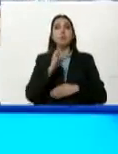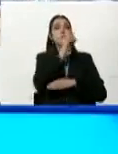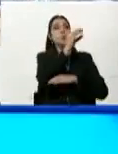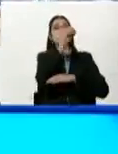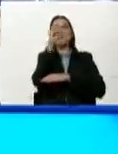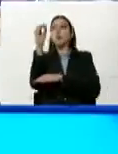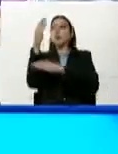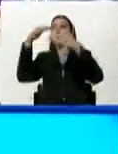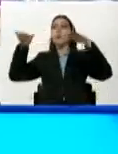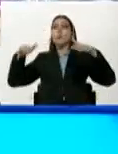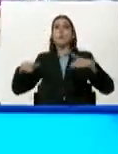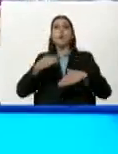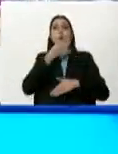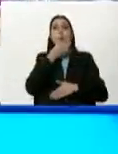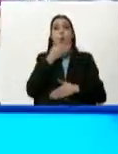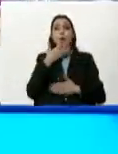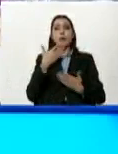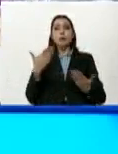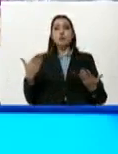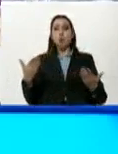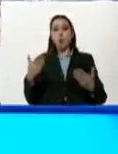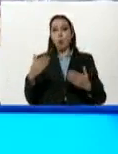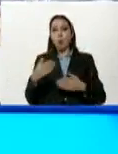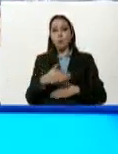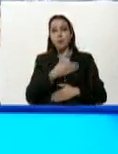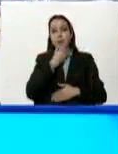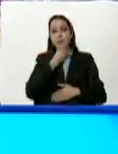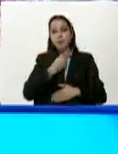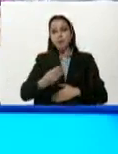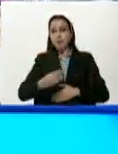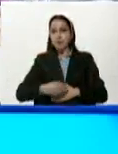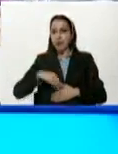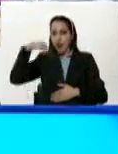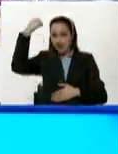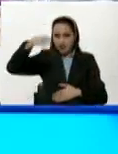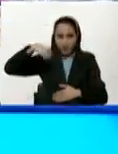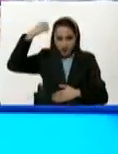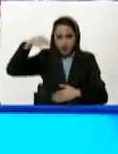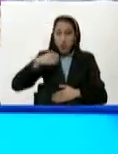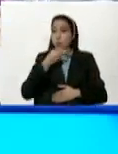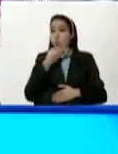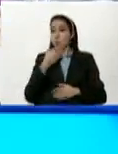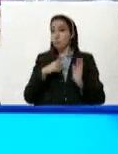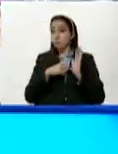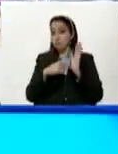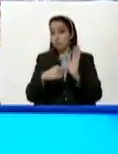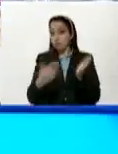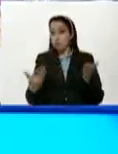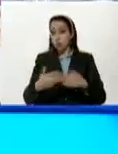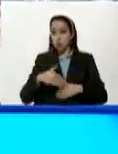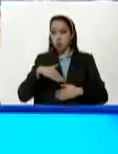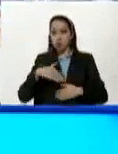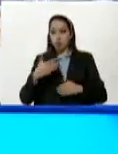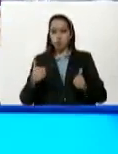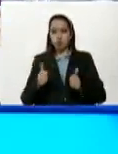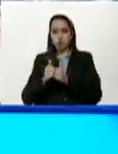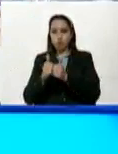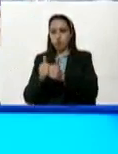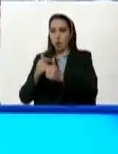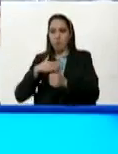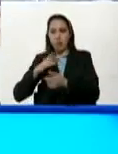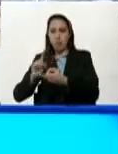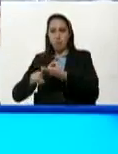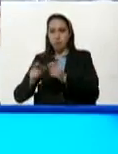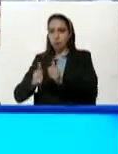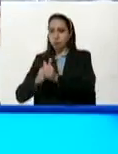diciembre de navidad ese vídeo quedó bonito yo iba con sillita íbamos a